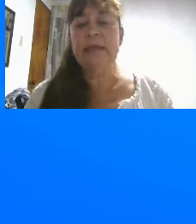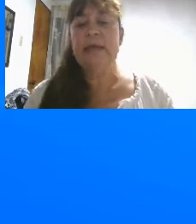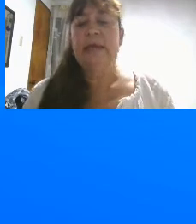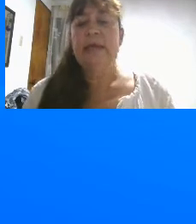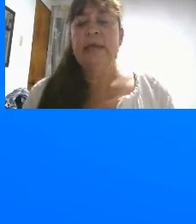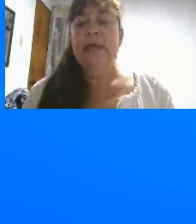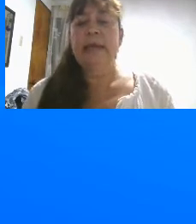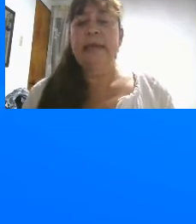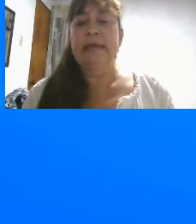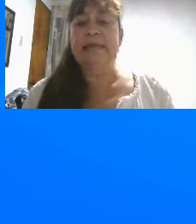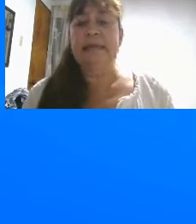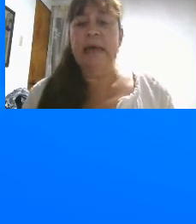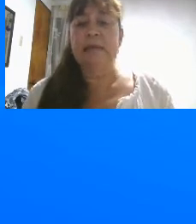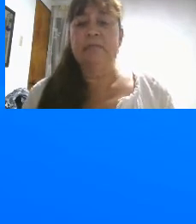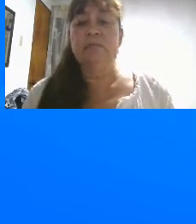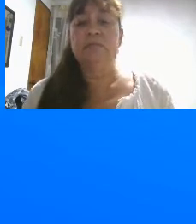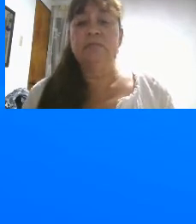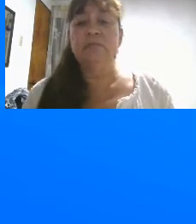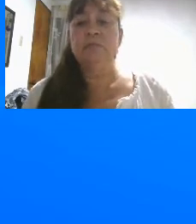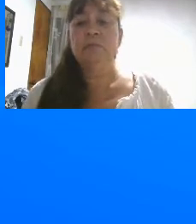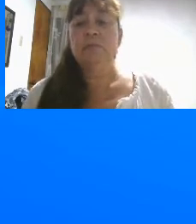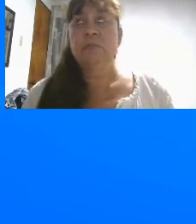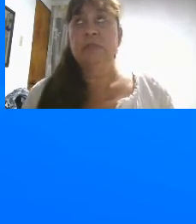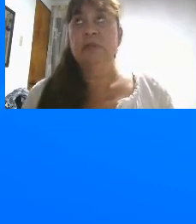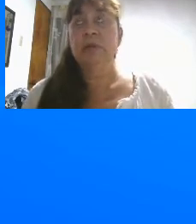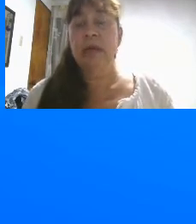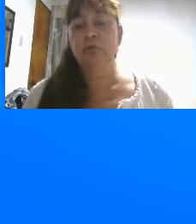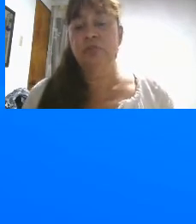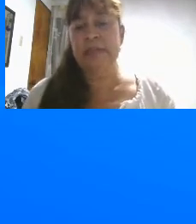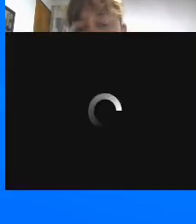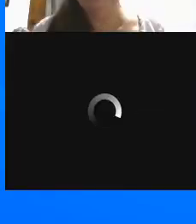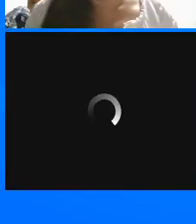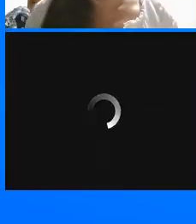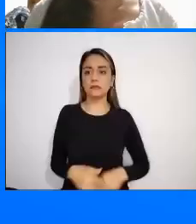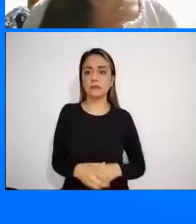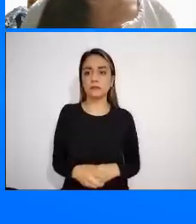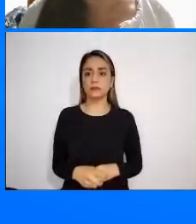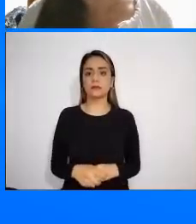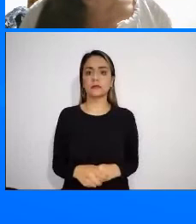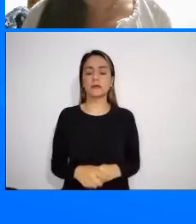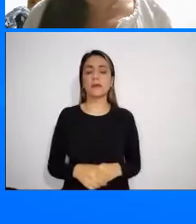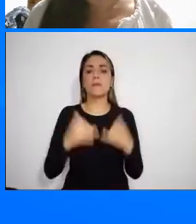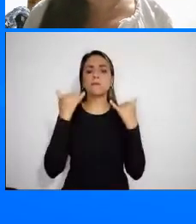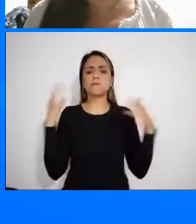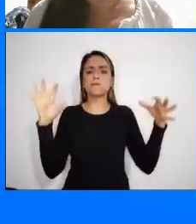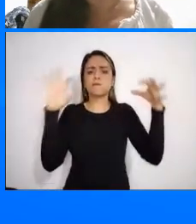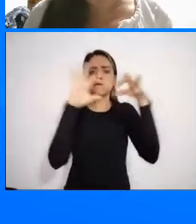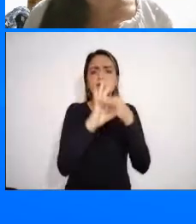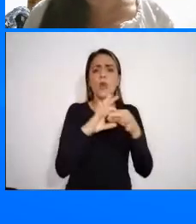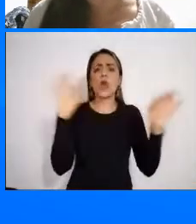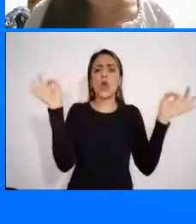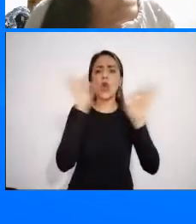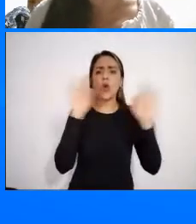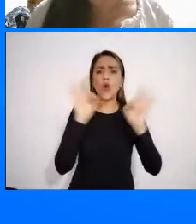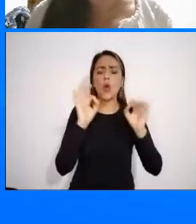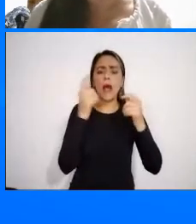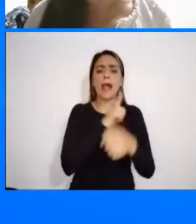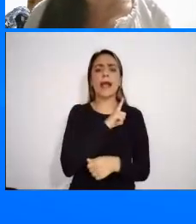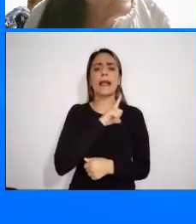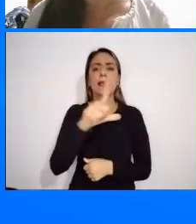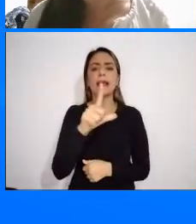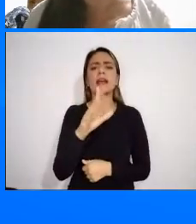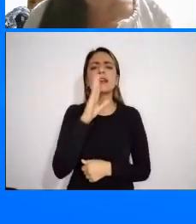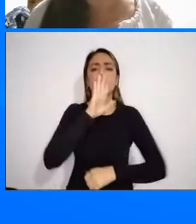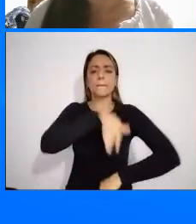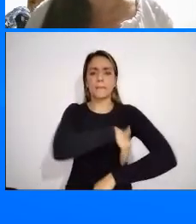naturales que están, digamos, están ligadas o están lideradas por el